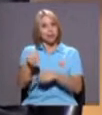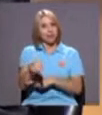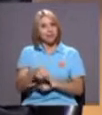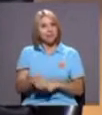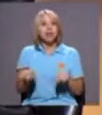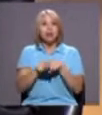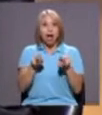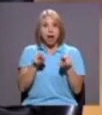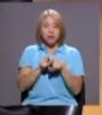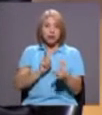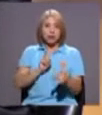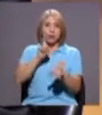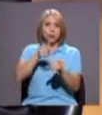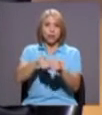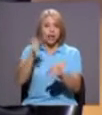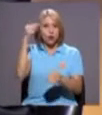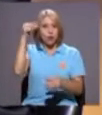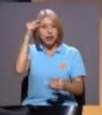cuando está en gobierno.